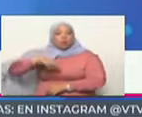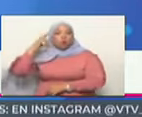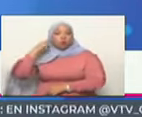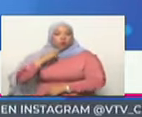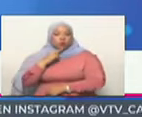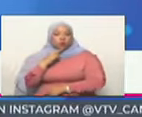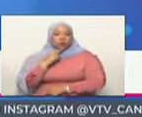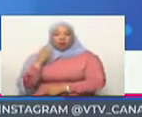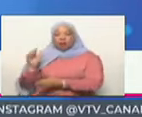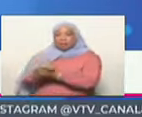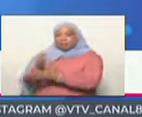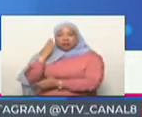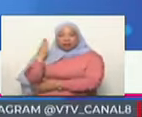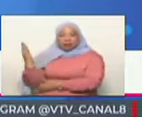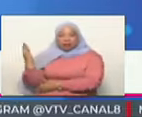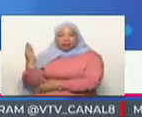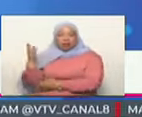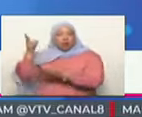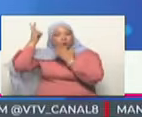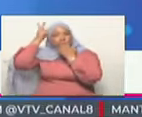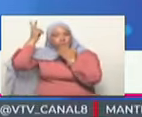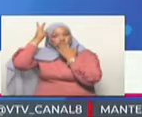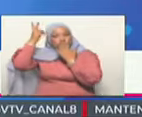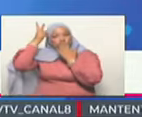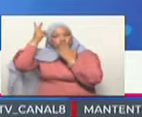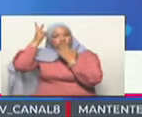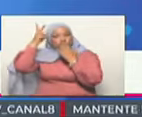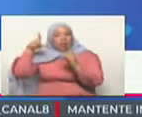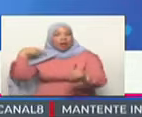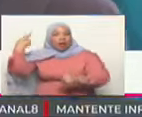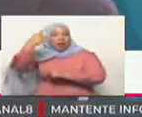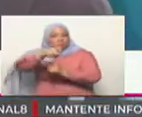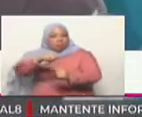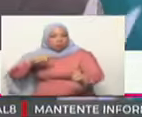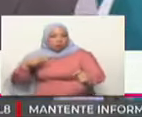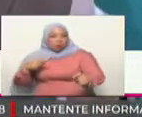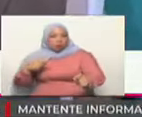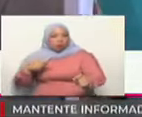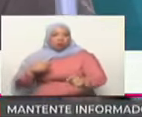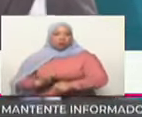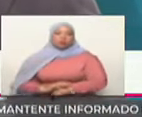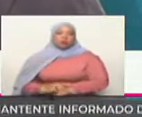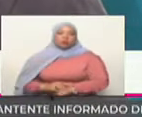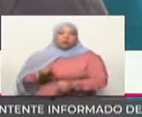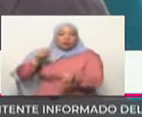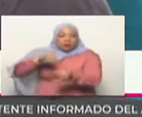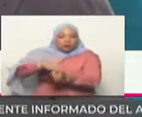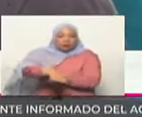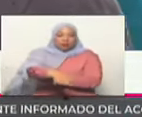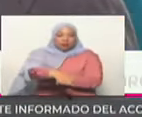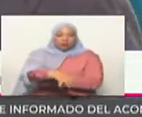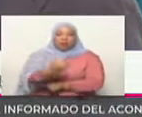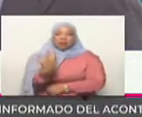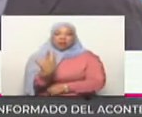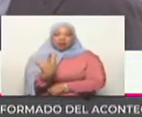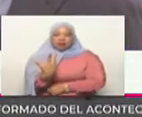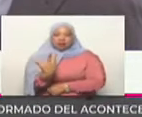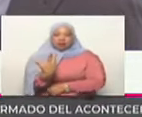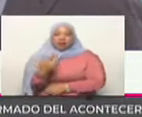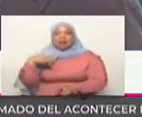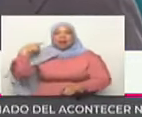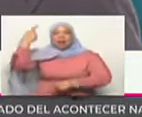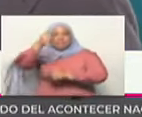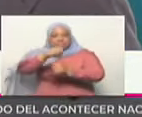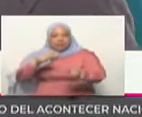viene Alejandra, en el estado Amazonas y en el estado del Tamacuro, los tres estados. Un eje